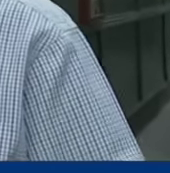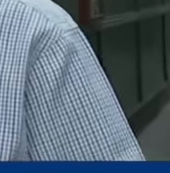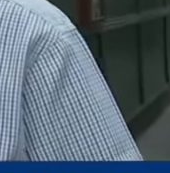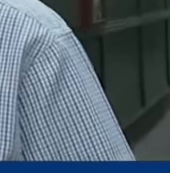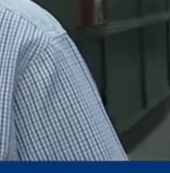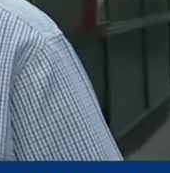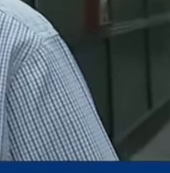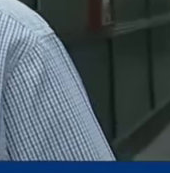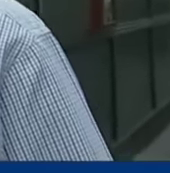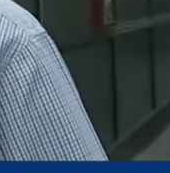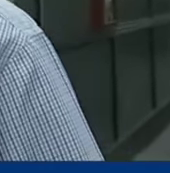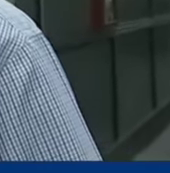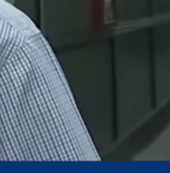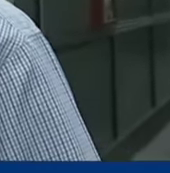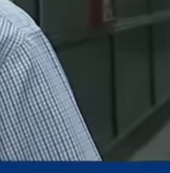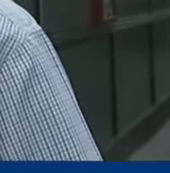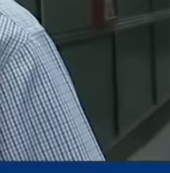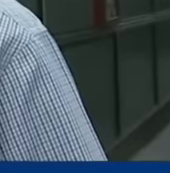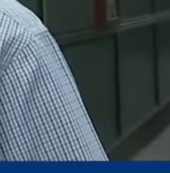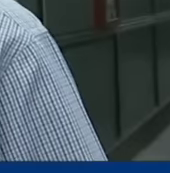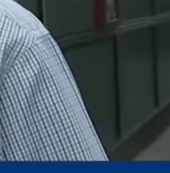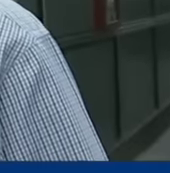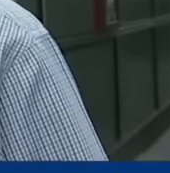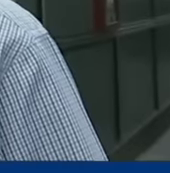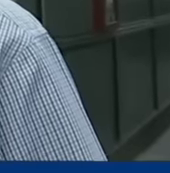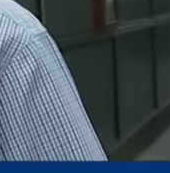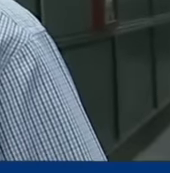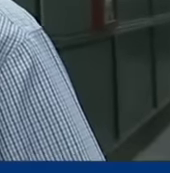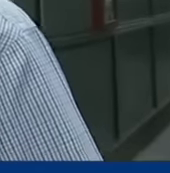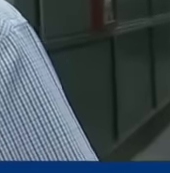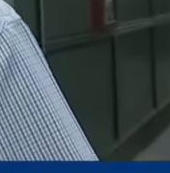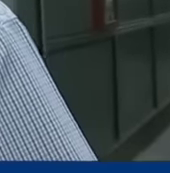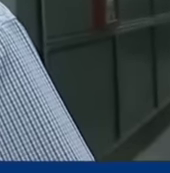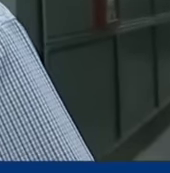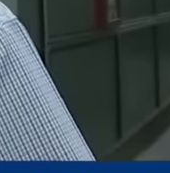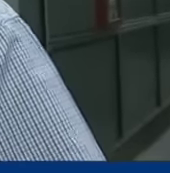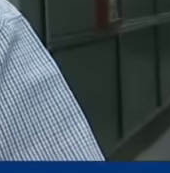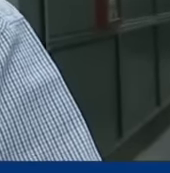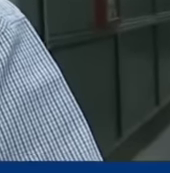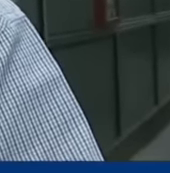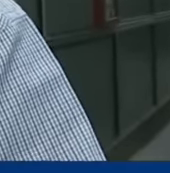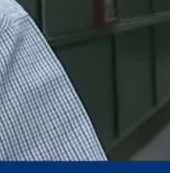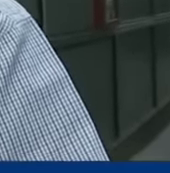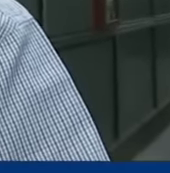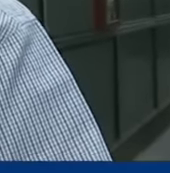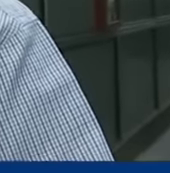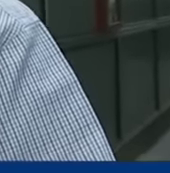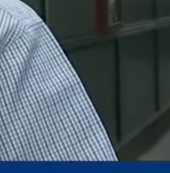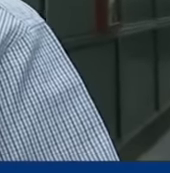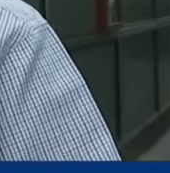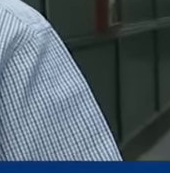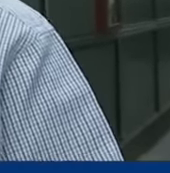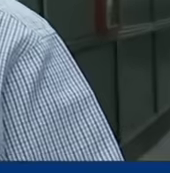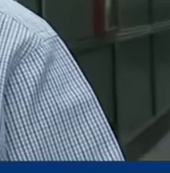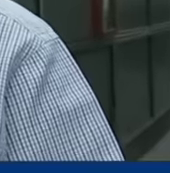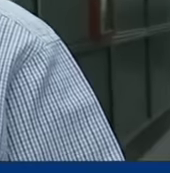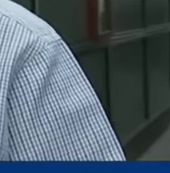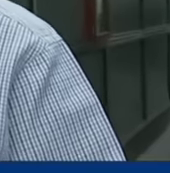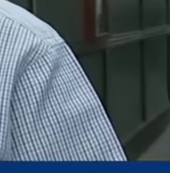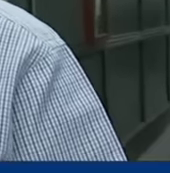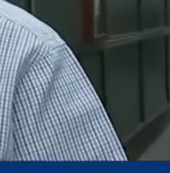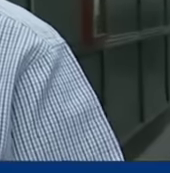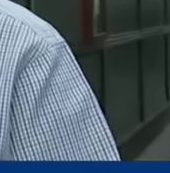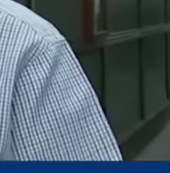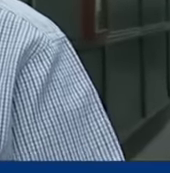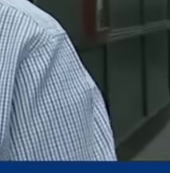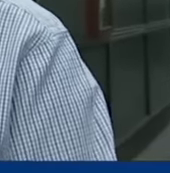El expresidente Donald Trump hizo denuncias muy graves de que le hicieron un fraude en Estados Unidos. Y